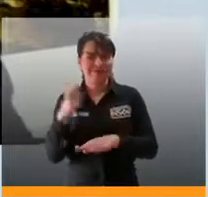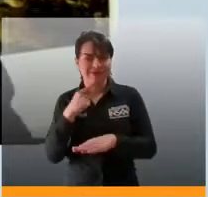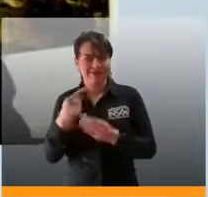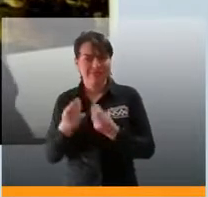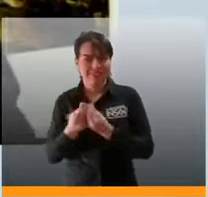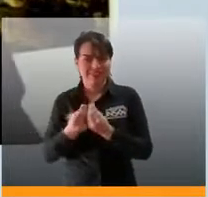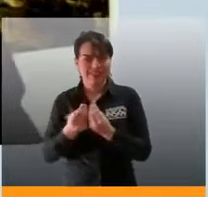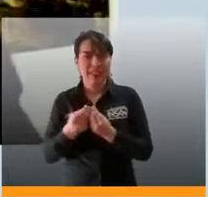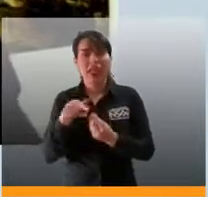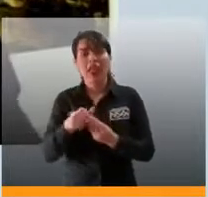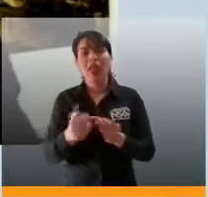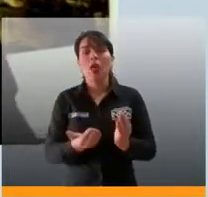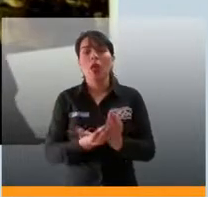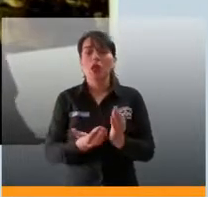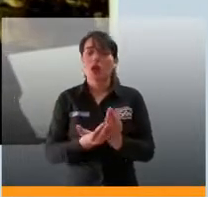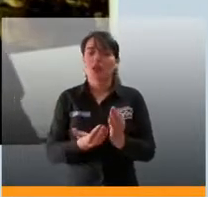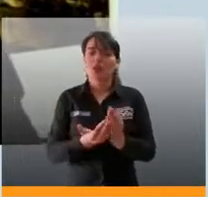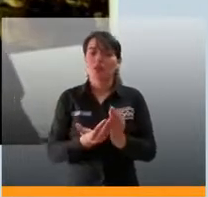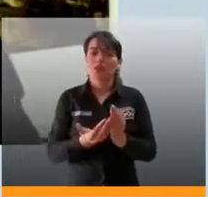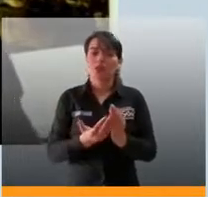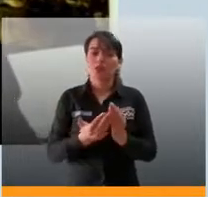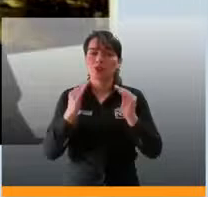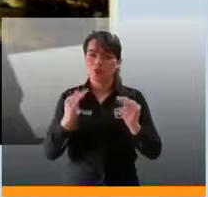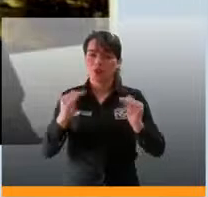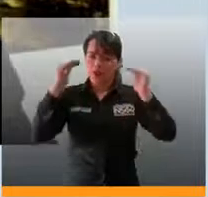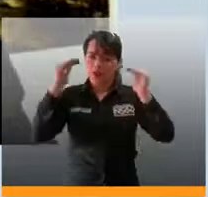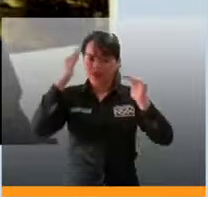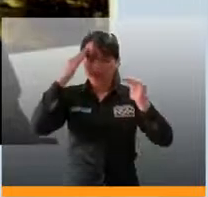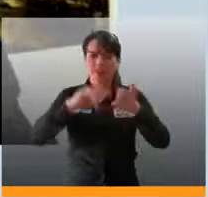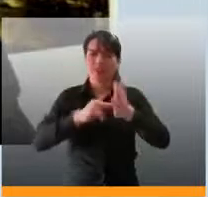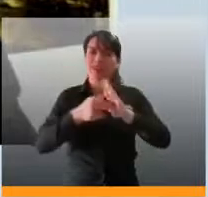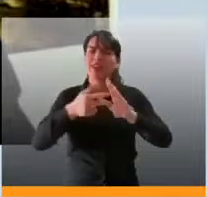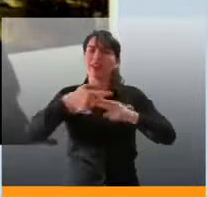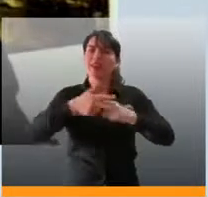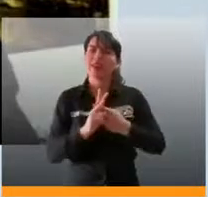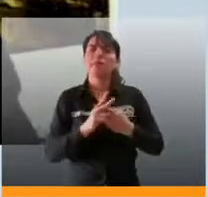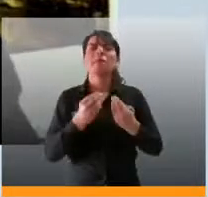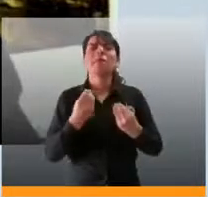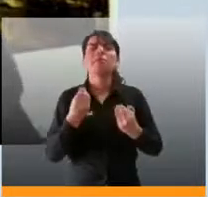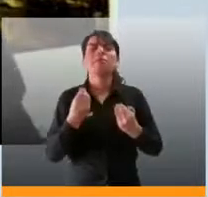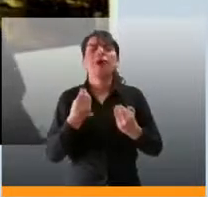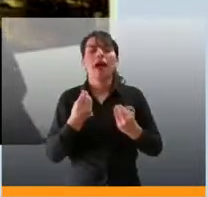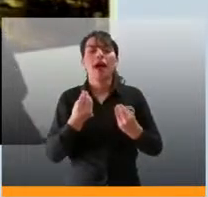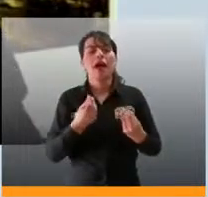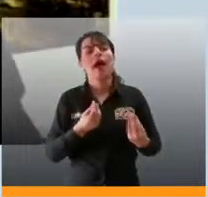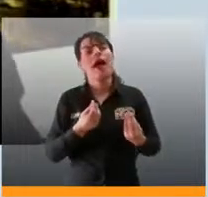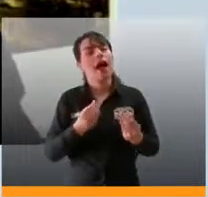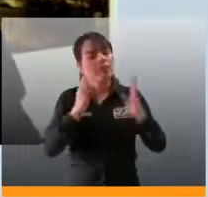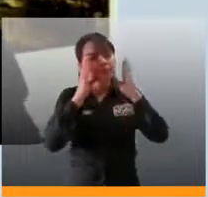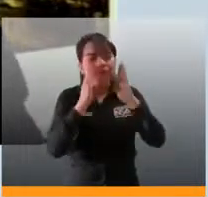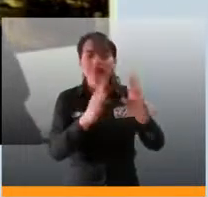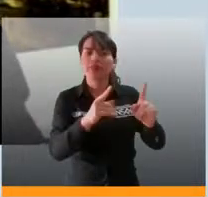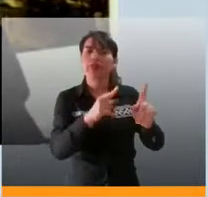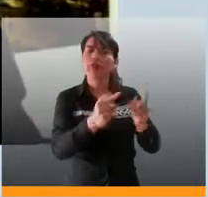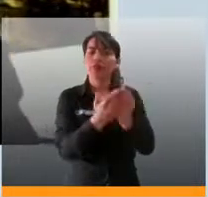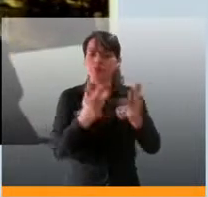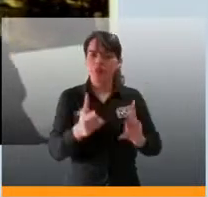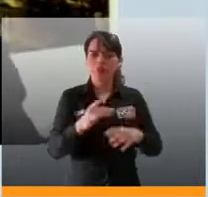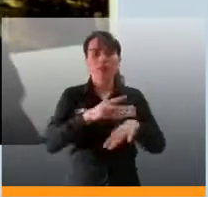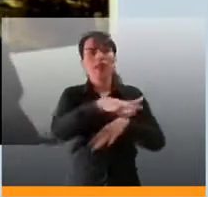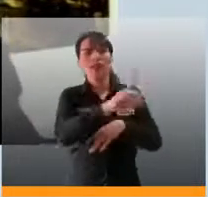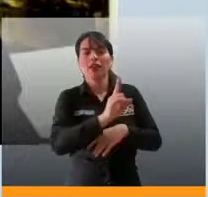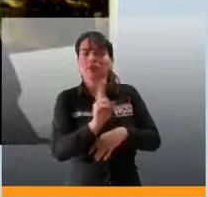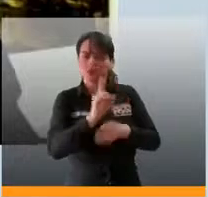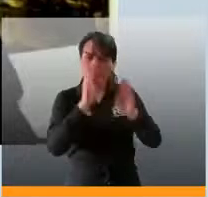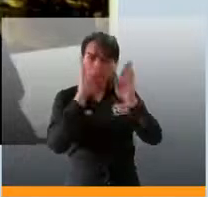educación superior buscó las herramientas para llegar a sus estudiantes y no dejarlos sueltos, entendiendo que íbamos a generar un problema